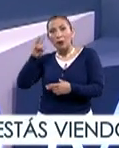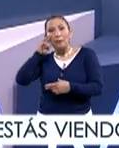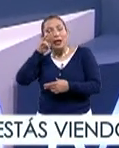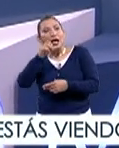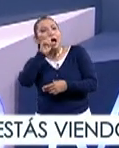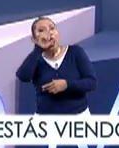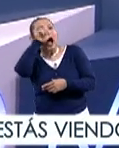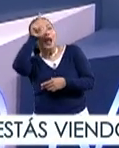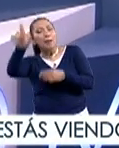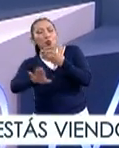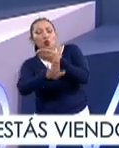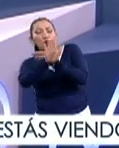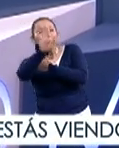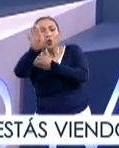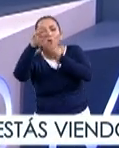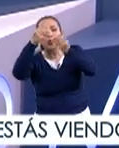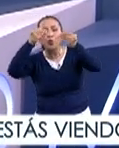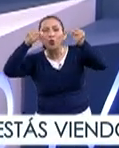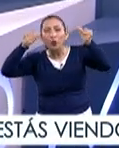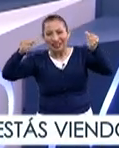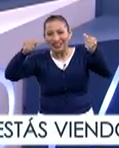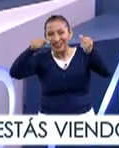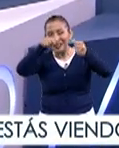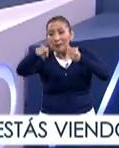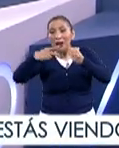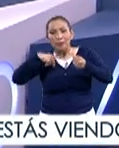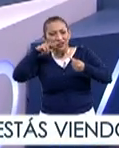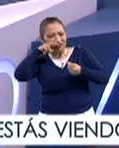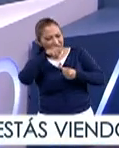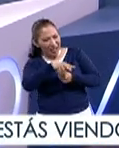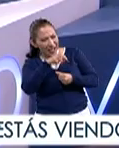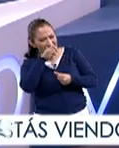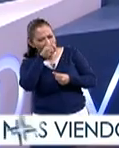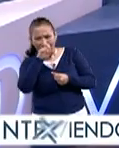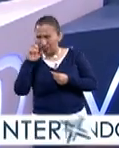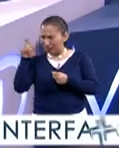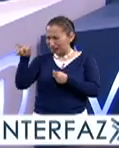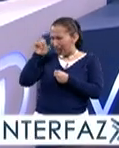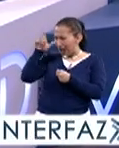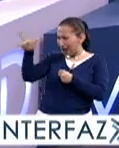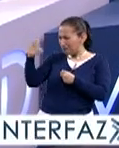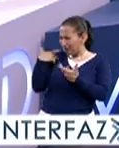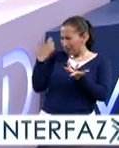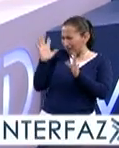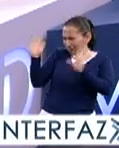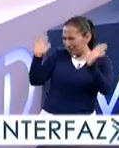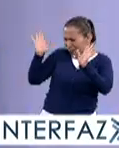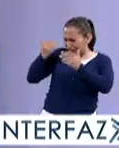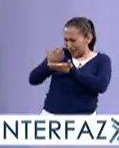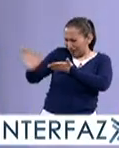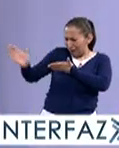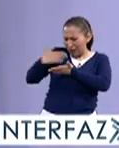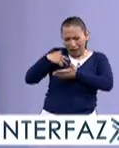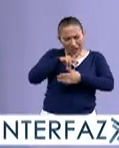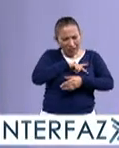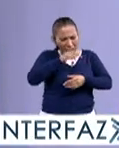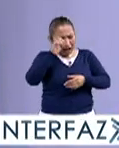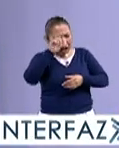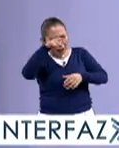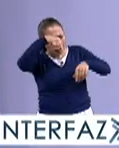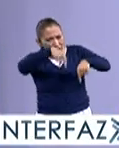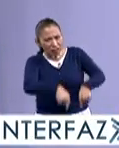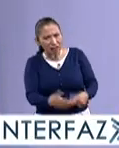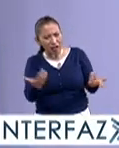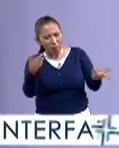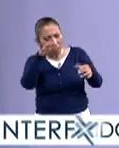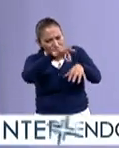intangible, inefable, etcétera, pero la gente no cree en ese alma europea, sino que sigue creciendo en el alma